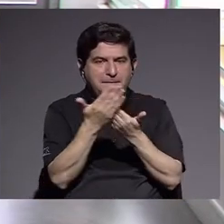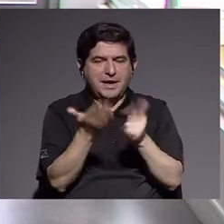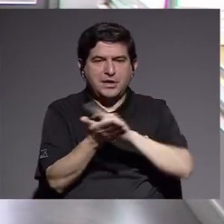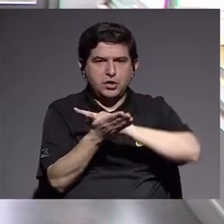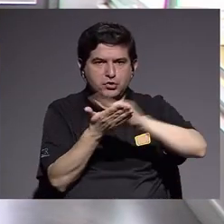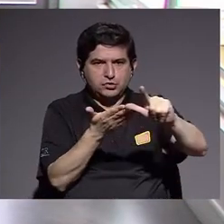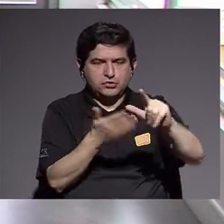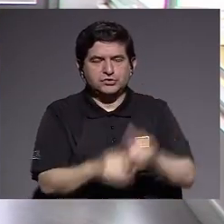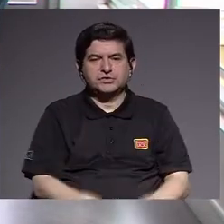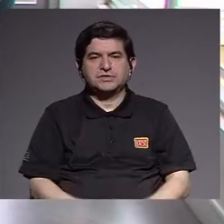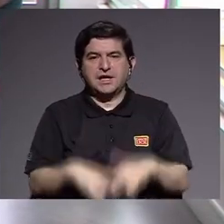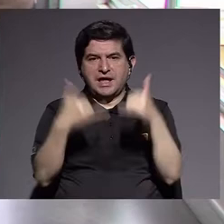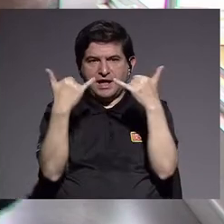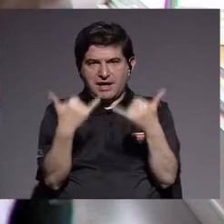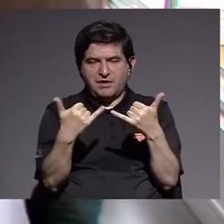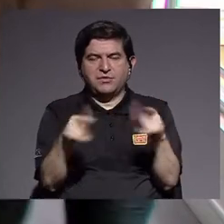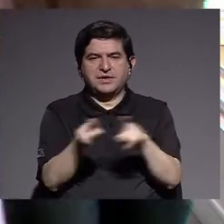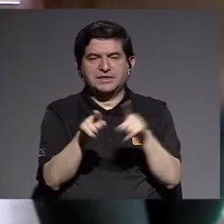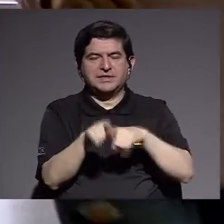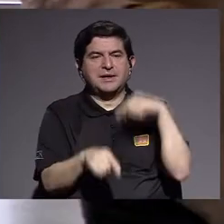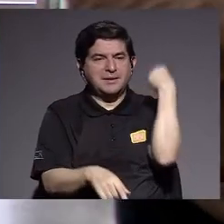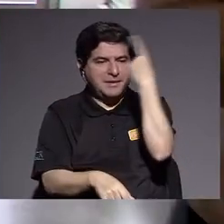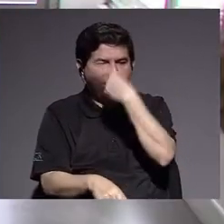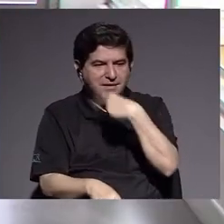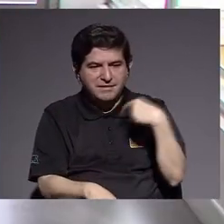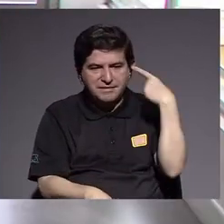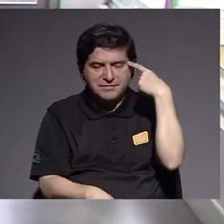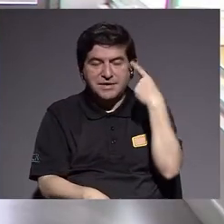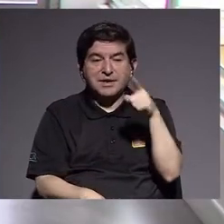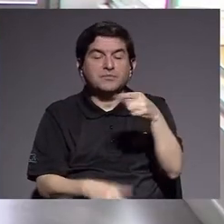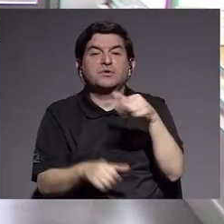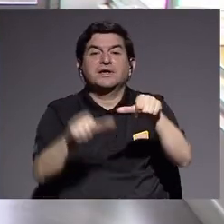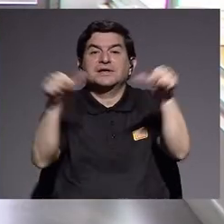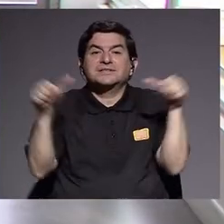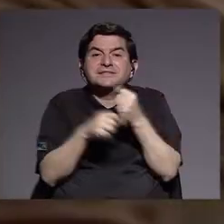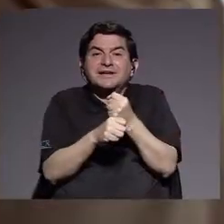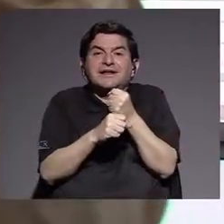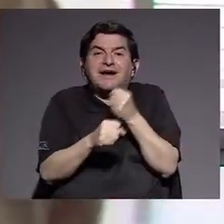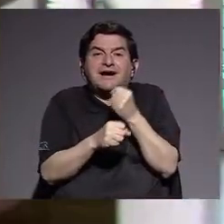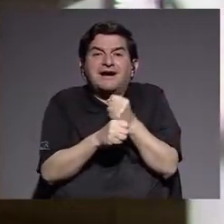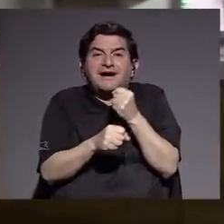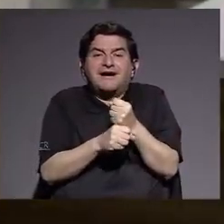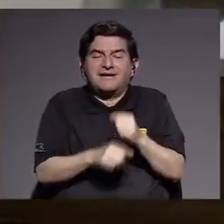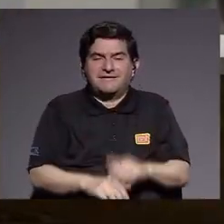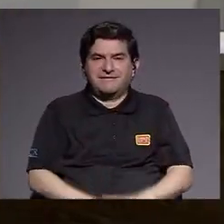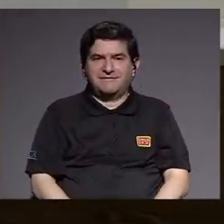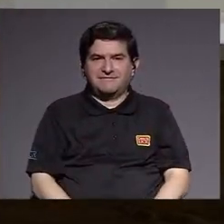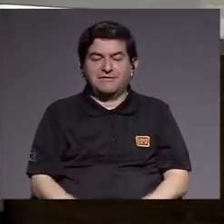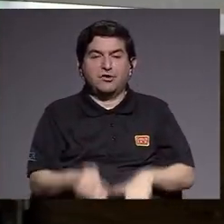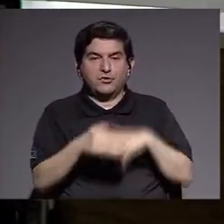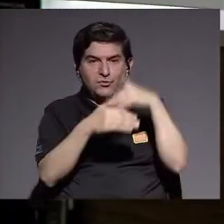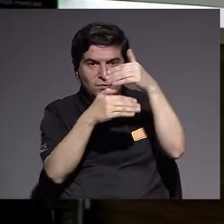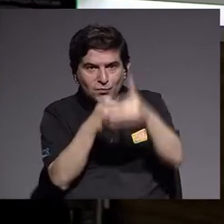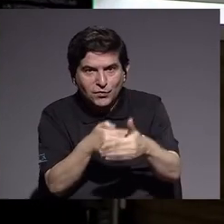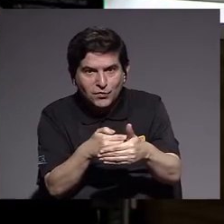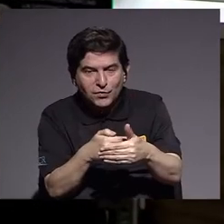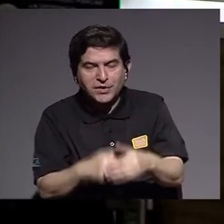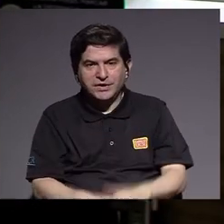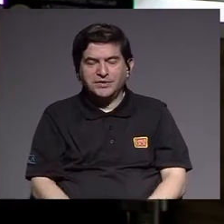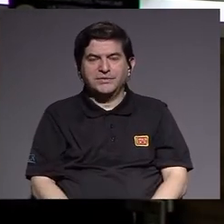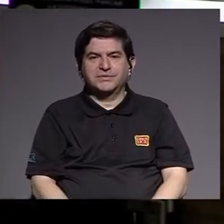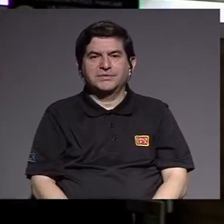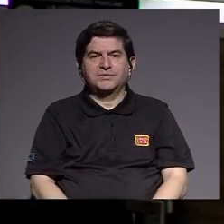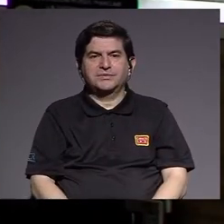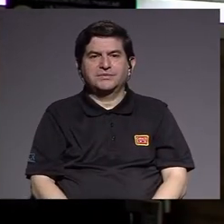lave las manos de algunos de los alentamos al paciente que se lave la cara ahora va a ser el área donde vamos a trabajando era en y